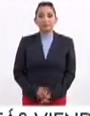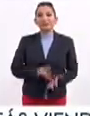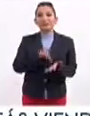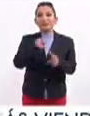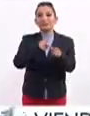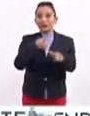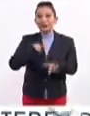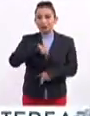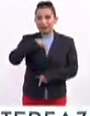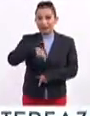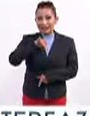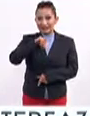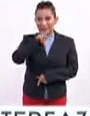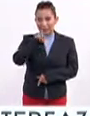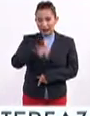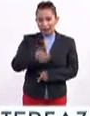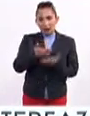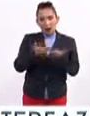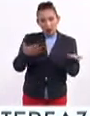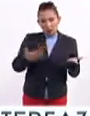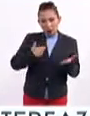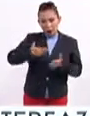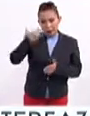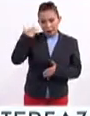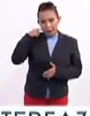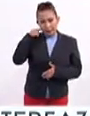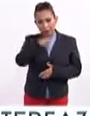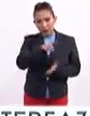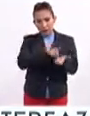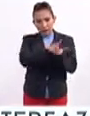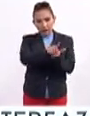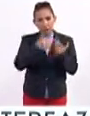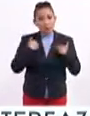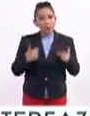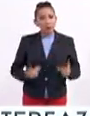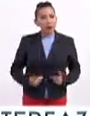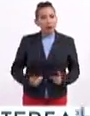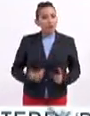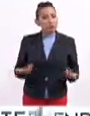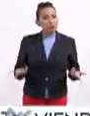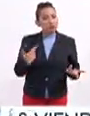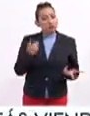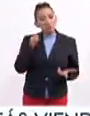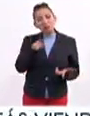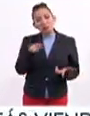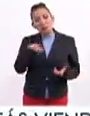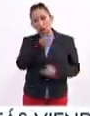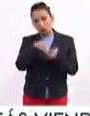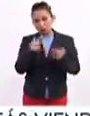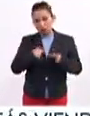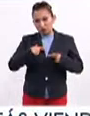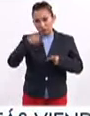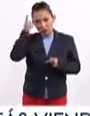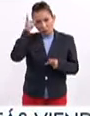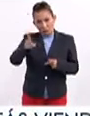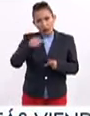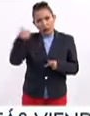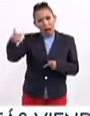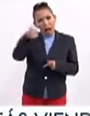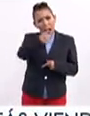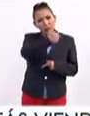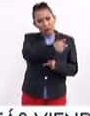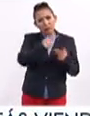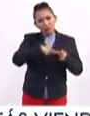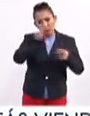Gracias por seguir con nosotros en Interfaz. Y bueno, como lo hemos visto, los derechos humanos pues pertenecen a todas las personas, se les reconocen a cada una